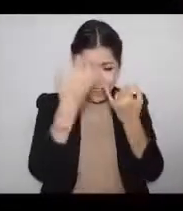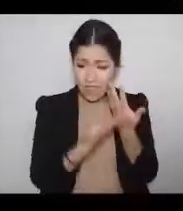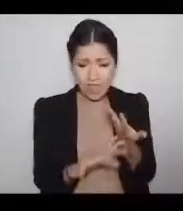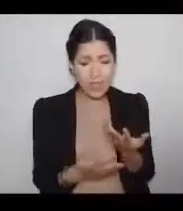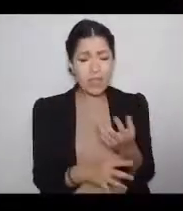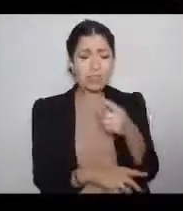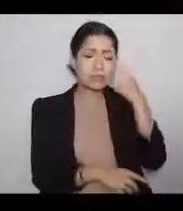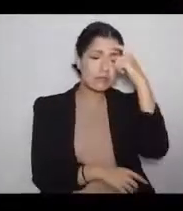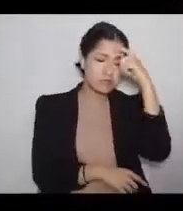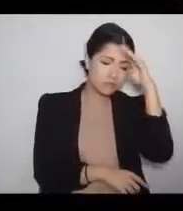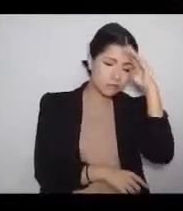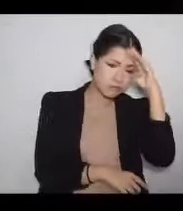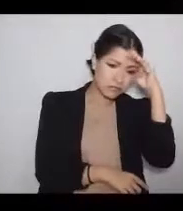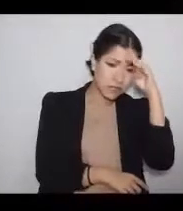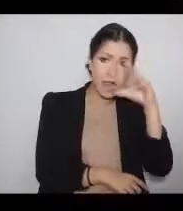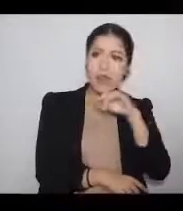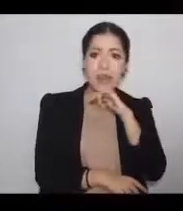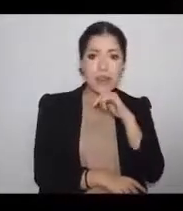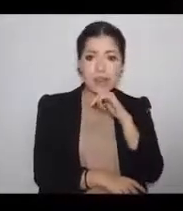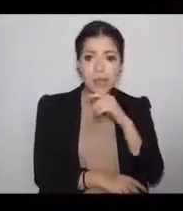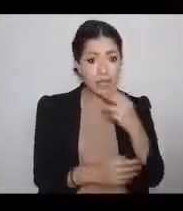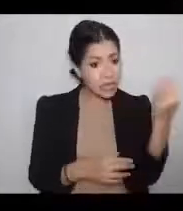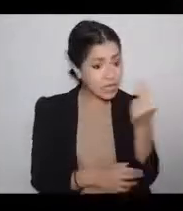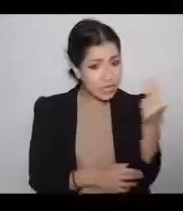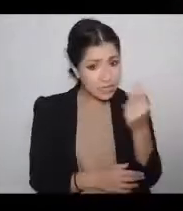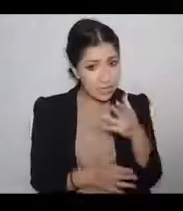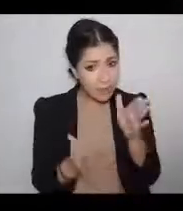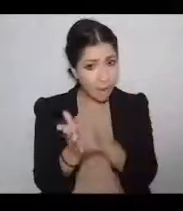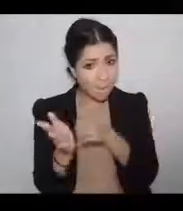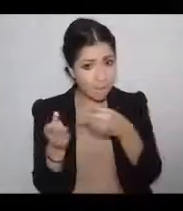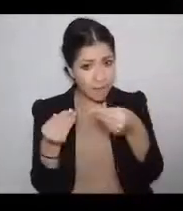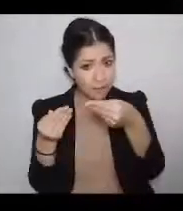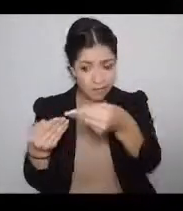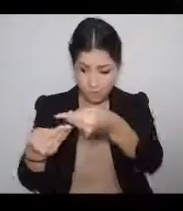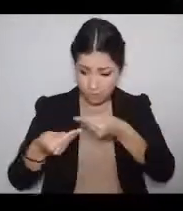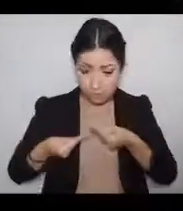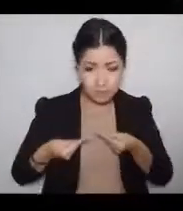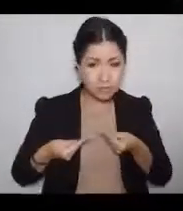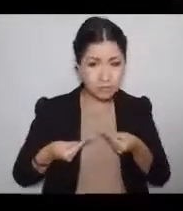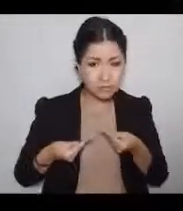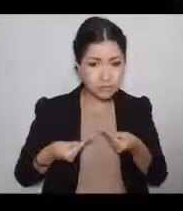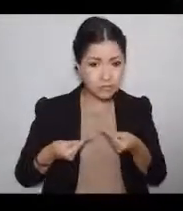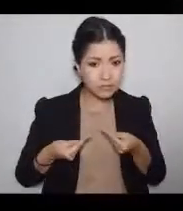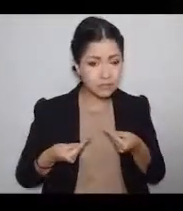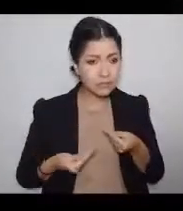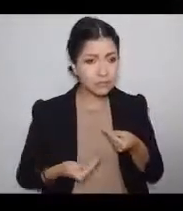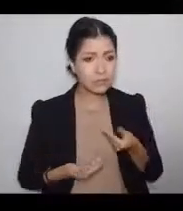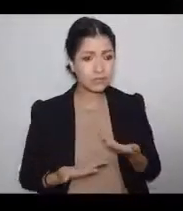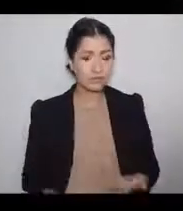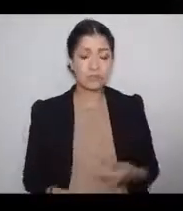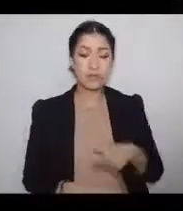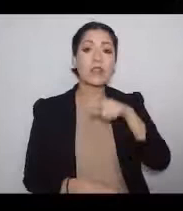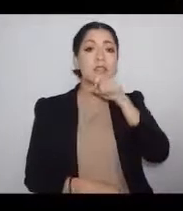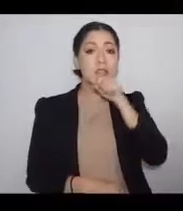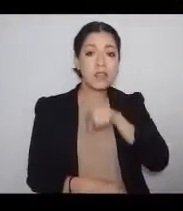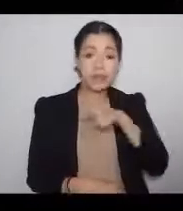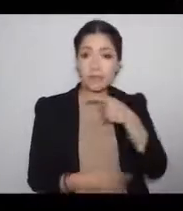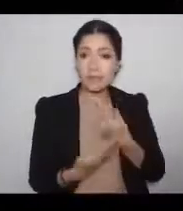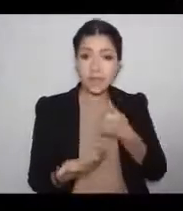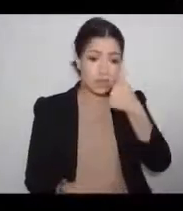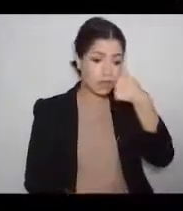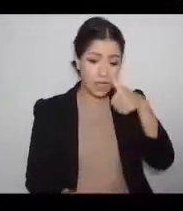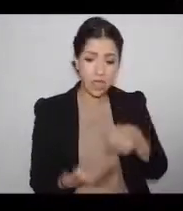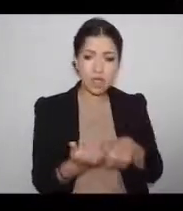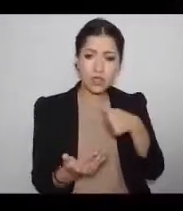texto. ¿Sabes lo que recibí hoy? No reviso tu correspondencia. ¿También quieres que sea